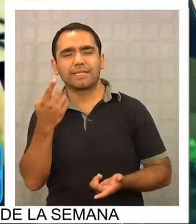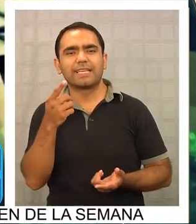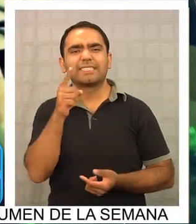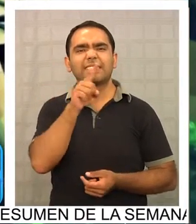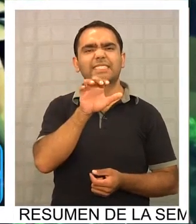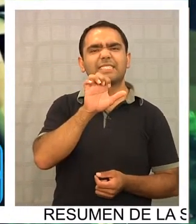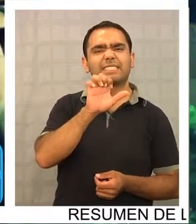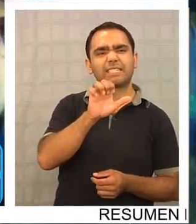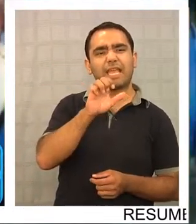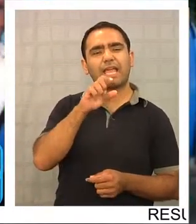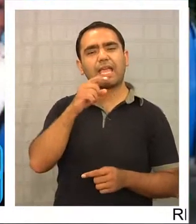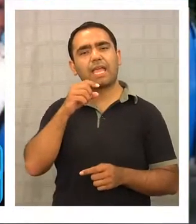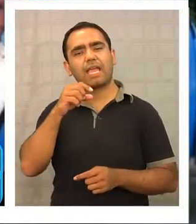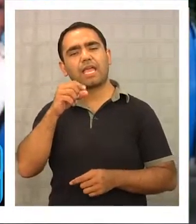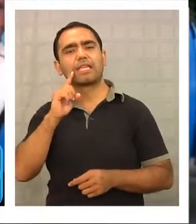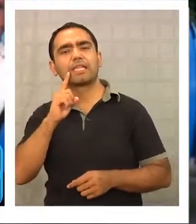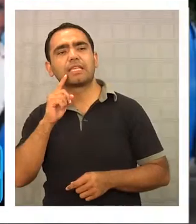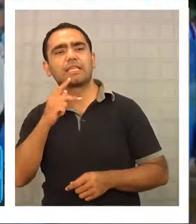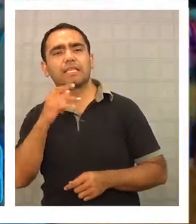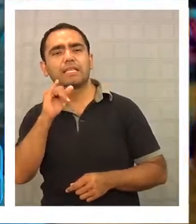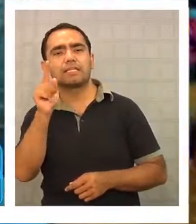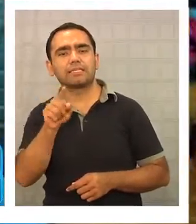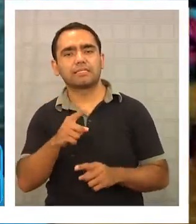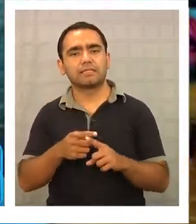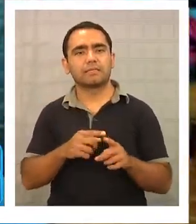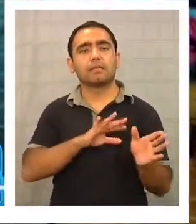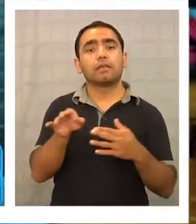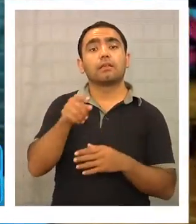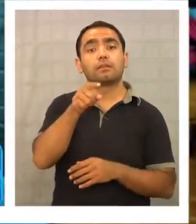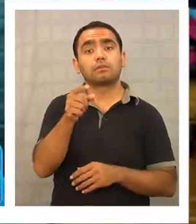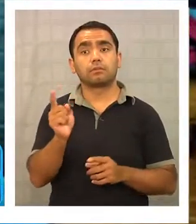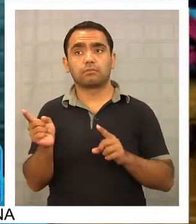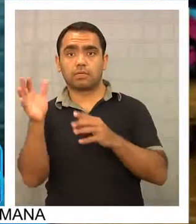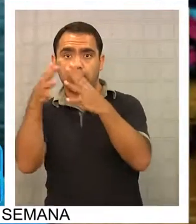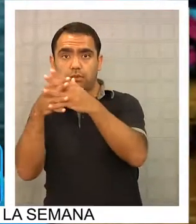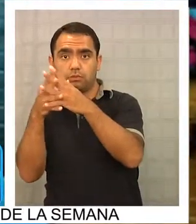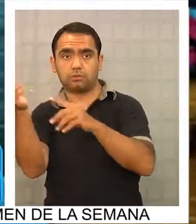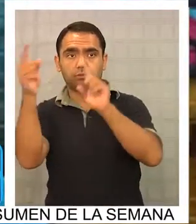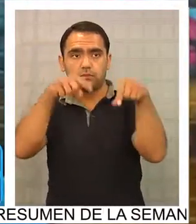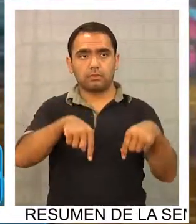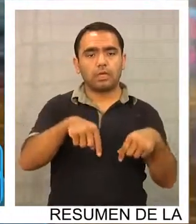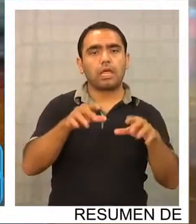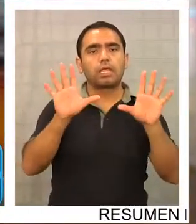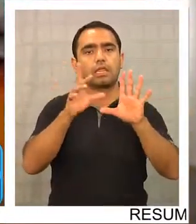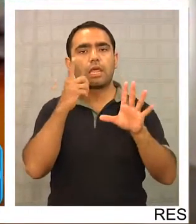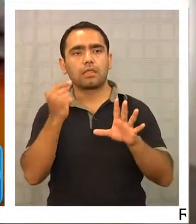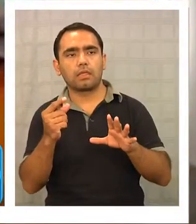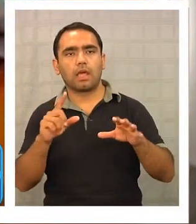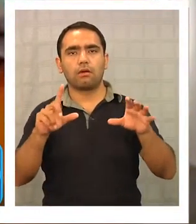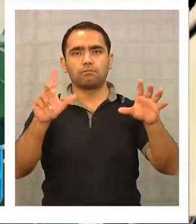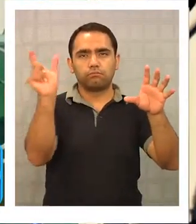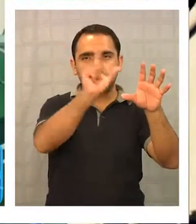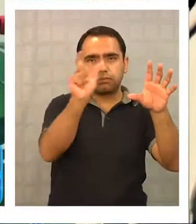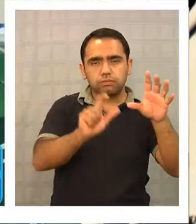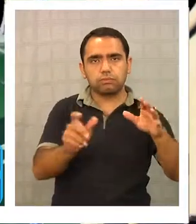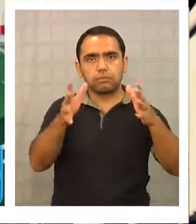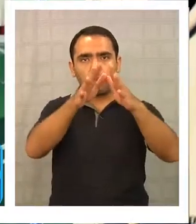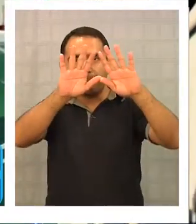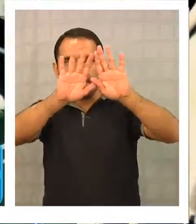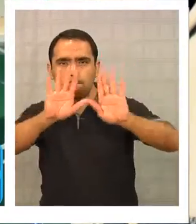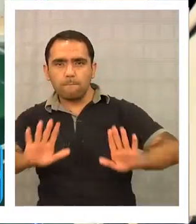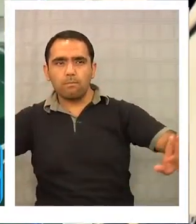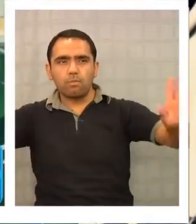viajó a Iquique desde Estados Unidos, país donde reside, para pintar durante 10 días un enorme mural que reunirá